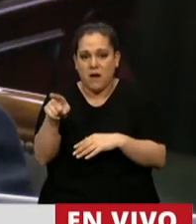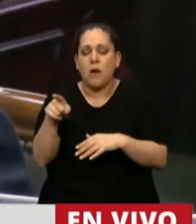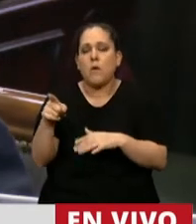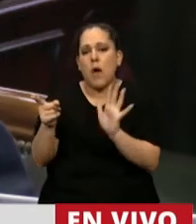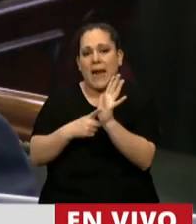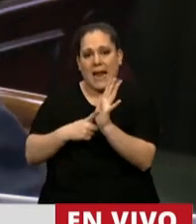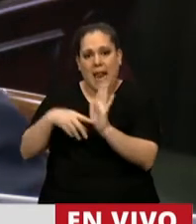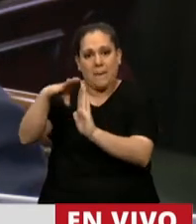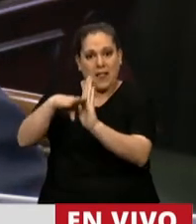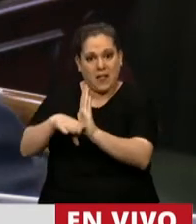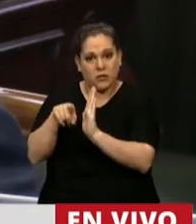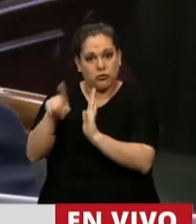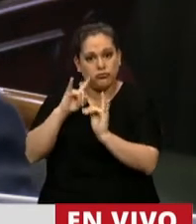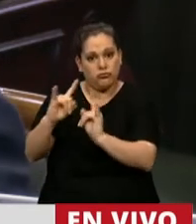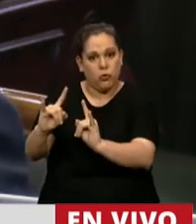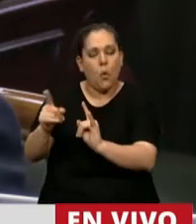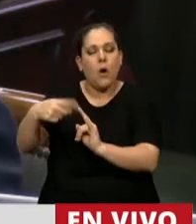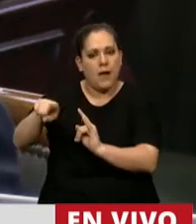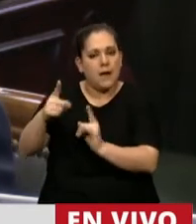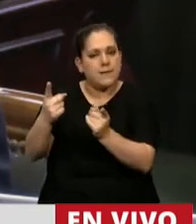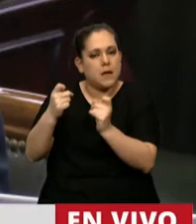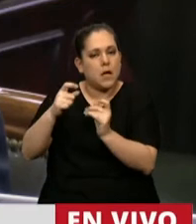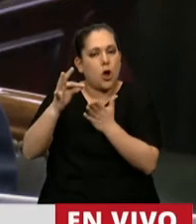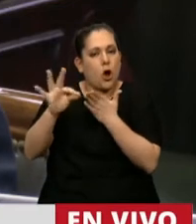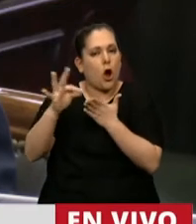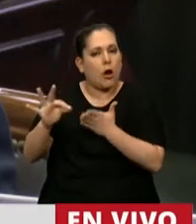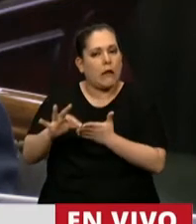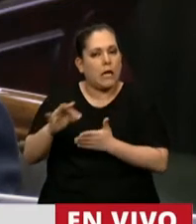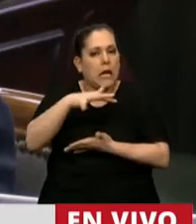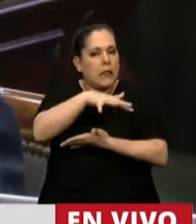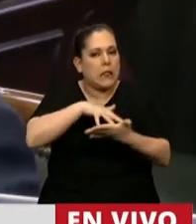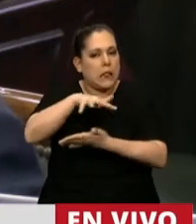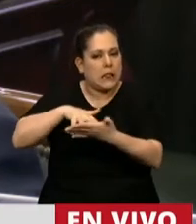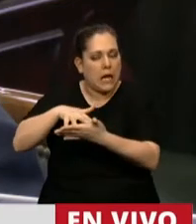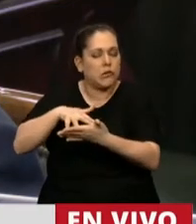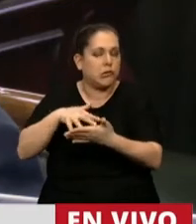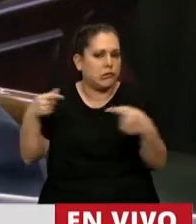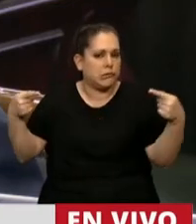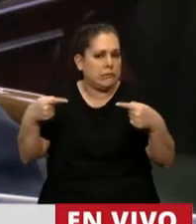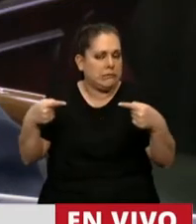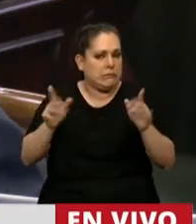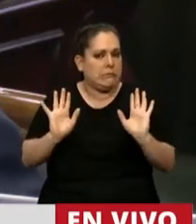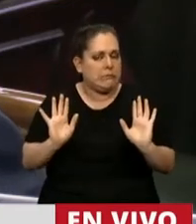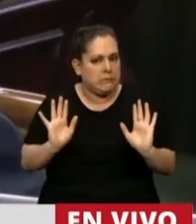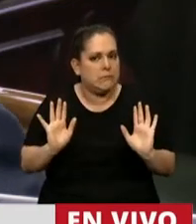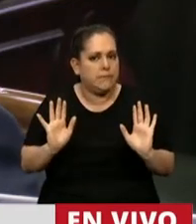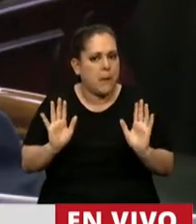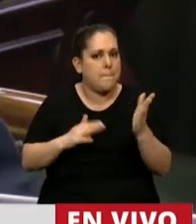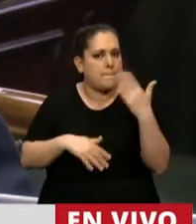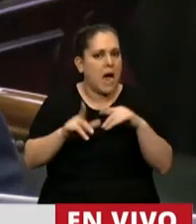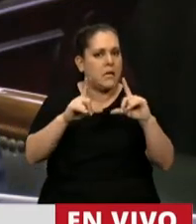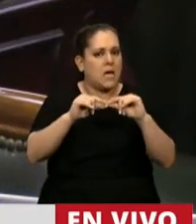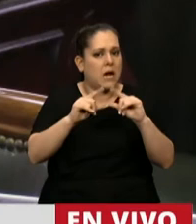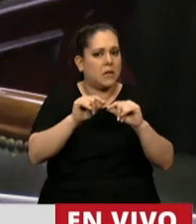la reglamentación de esta ley, es necesario corregir unos textos inapropiados, sobre todo en el